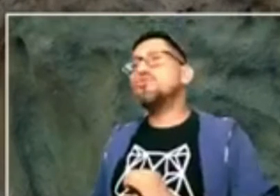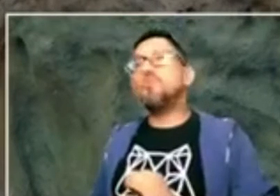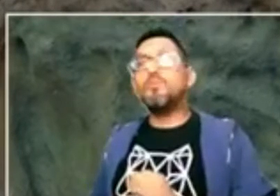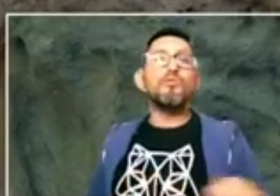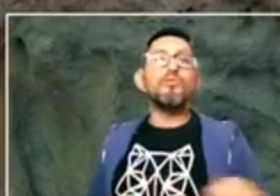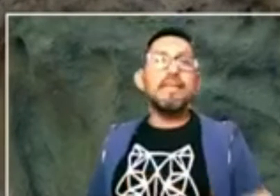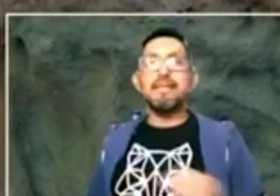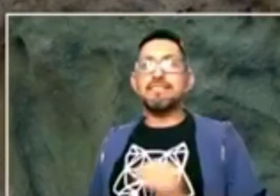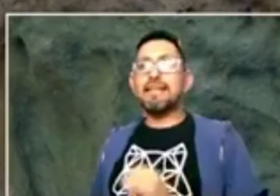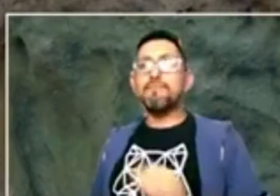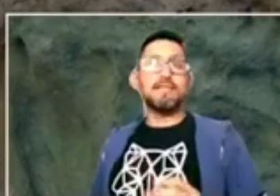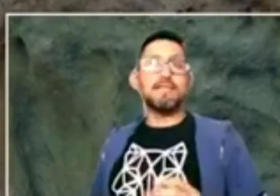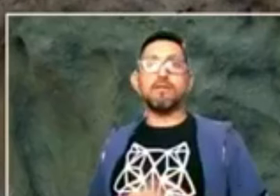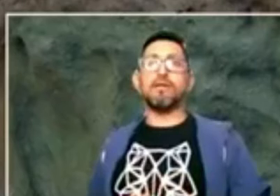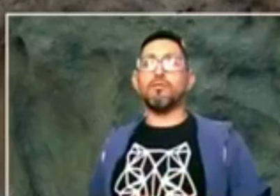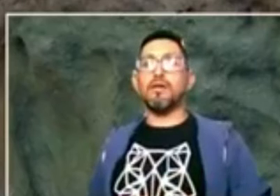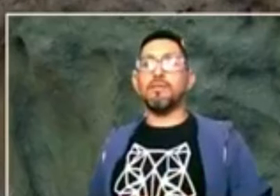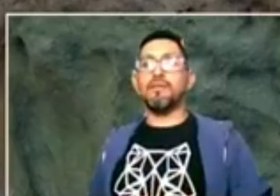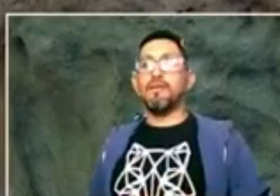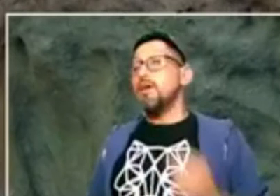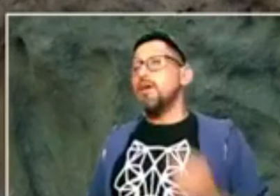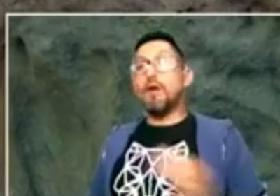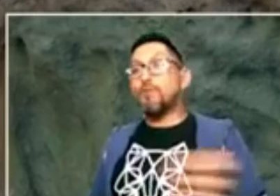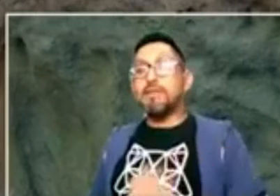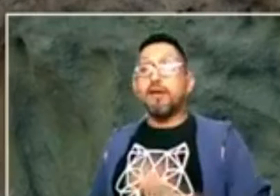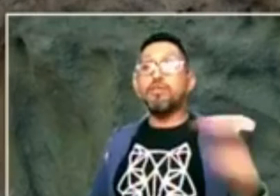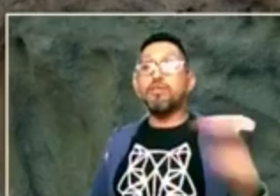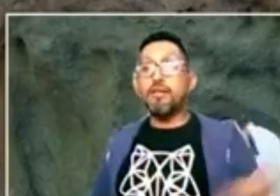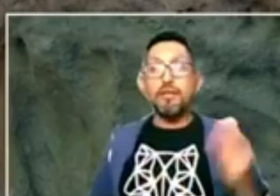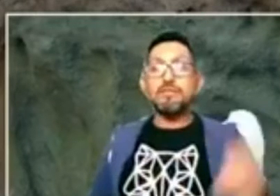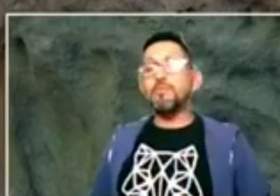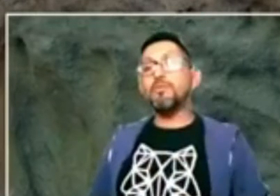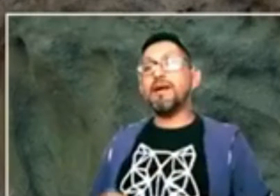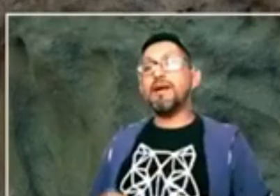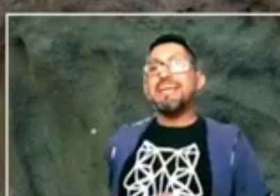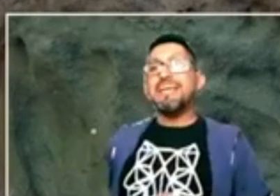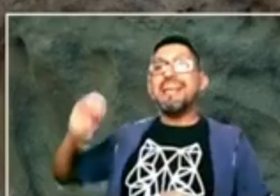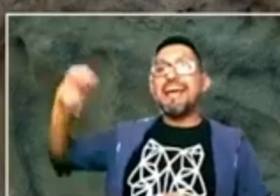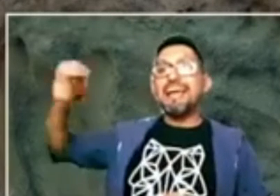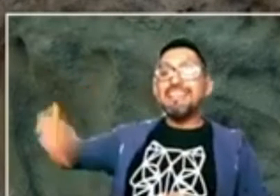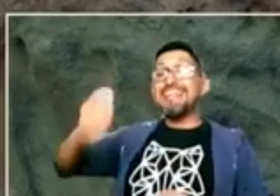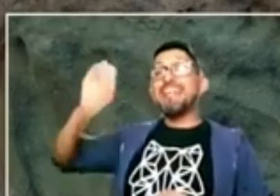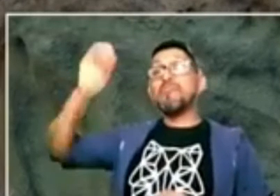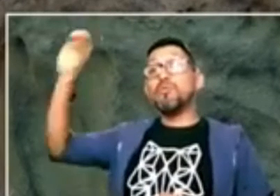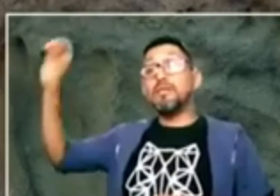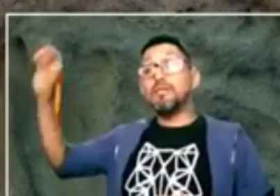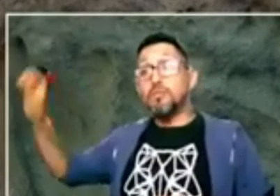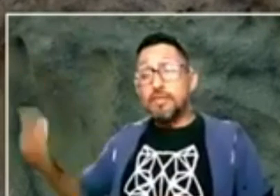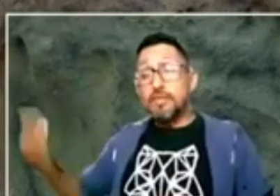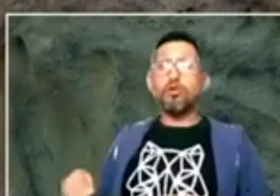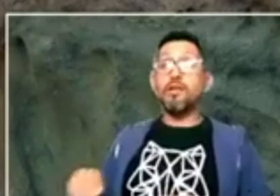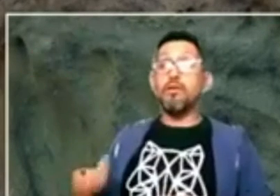no podría ser reemplazado tecnológicamente. No hay forma de que con dinero en este momento pagamos la cantidad de ciclado de nutrientes